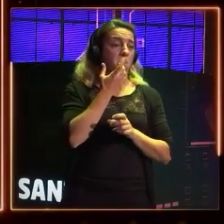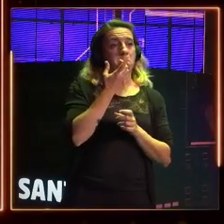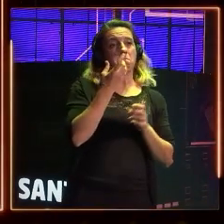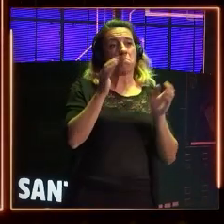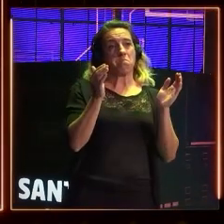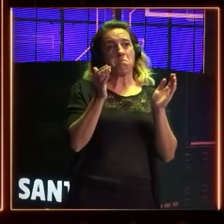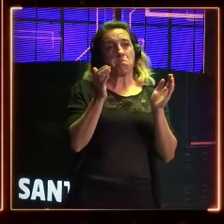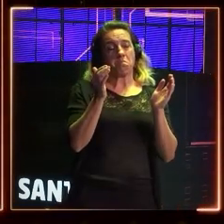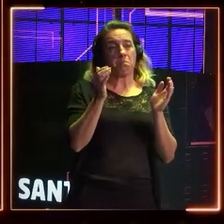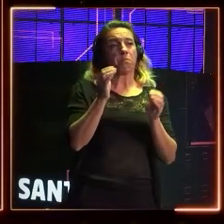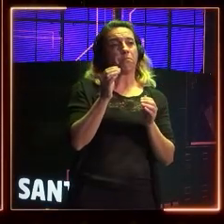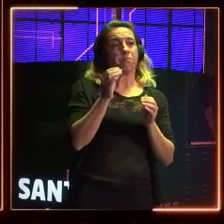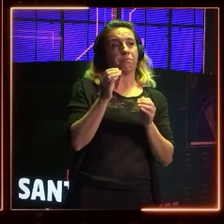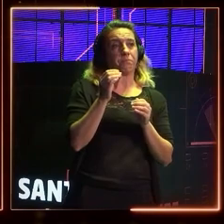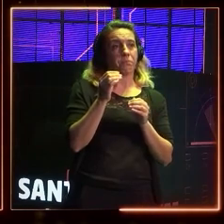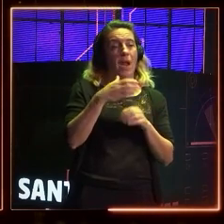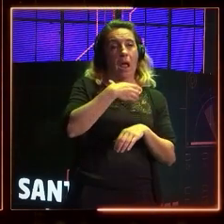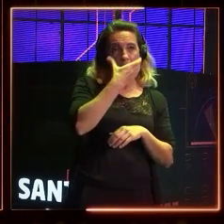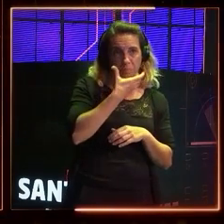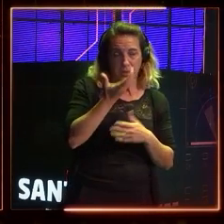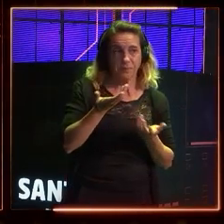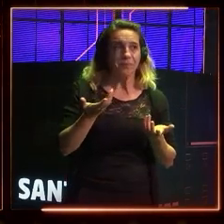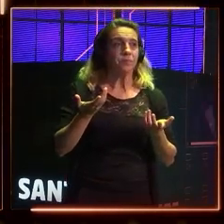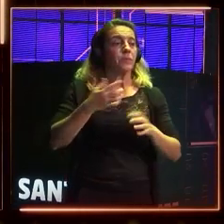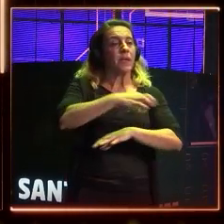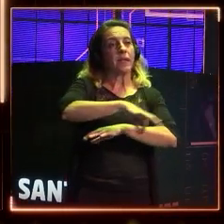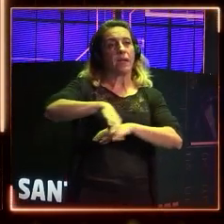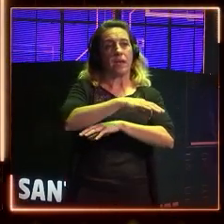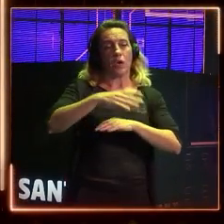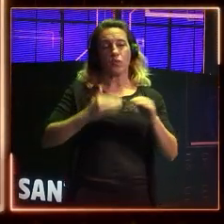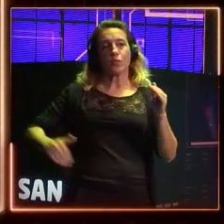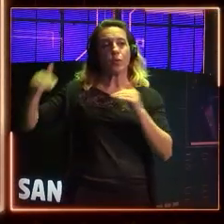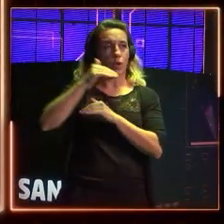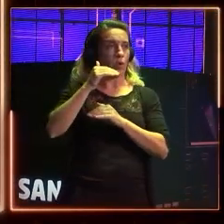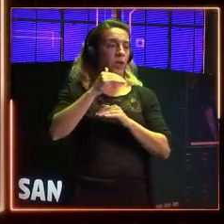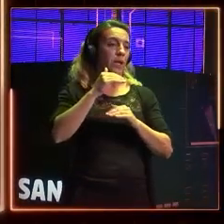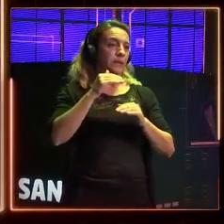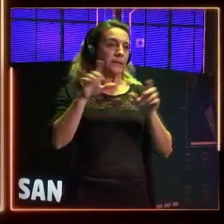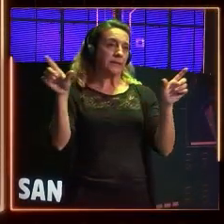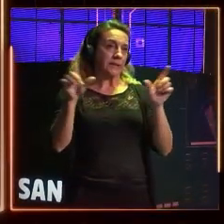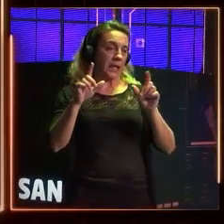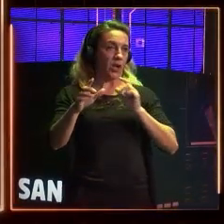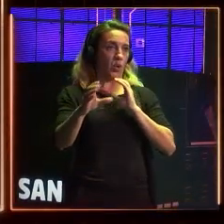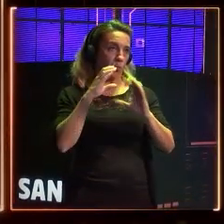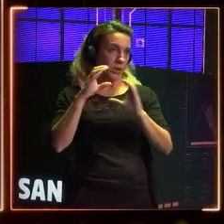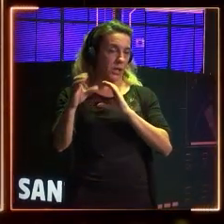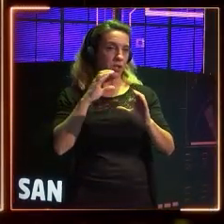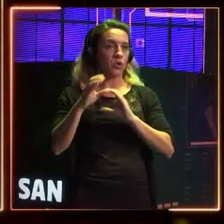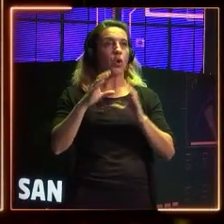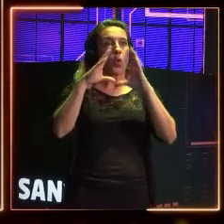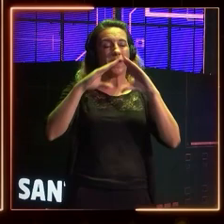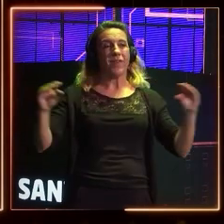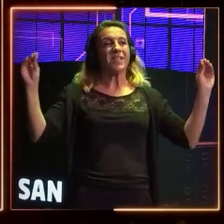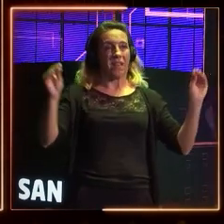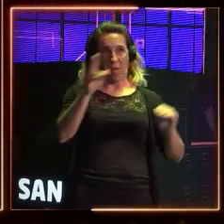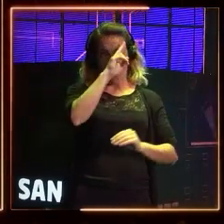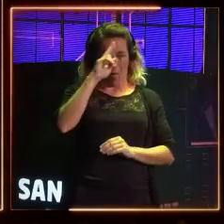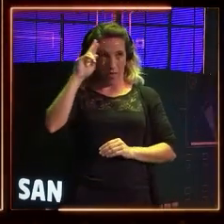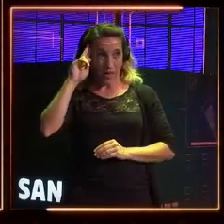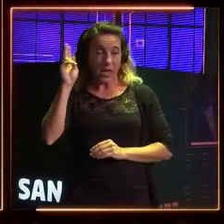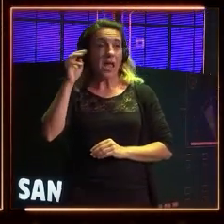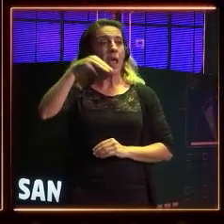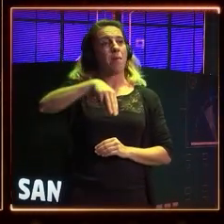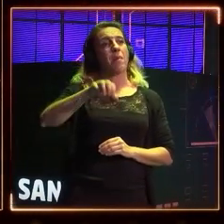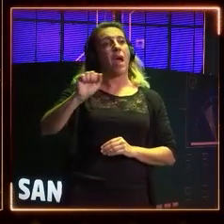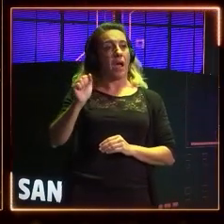Latinoamérica él es ingeniero superior de telecomunicaciones por la universidad politécnica de Madrid mba por el instituto de empresa